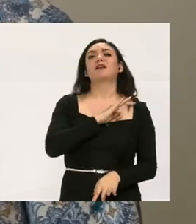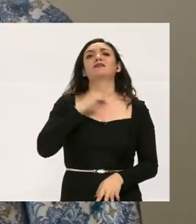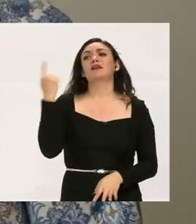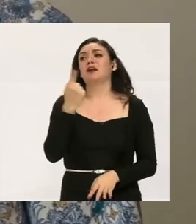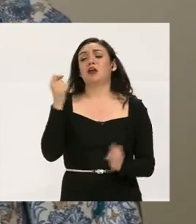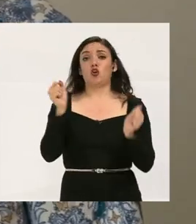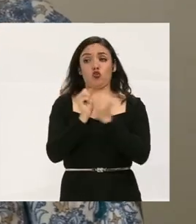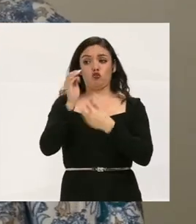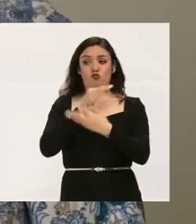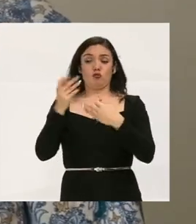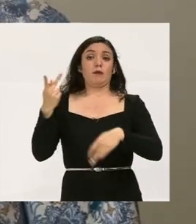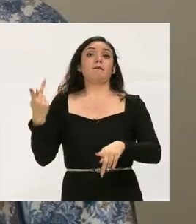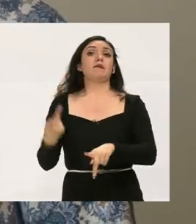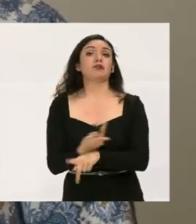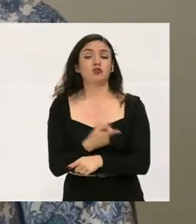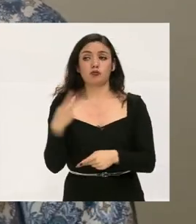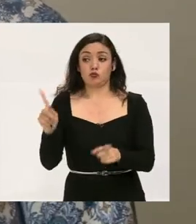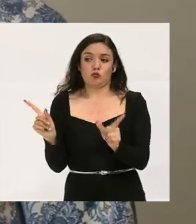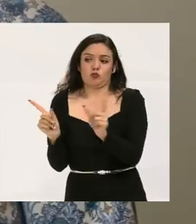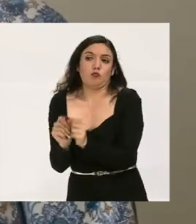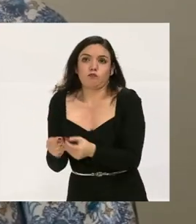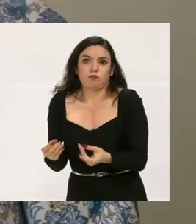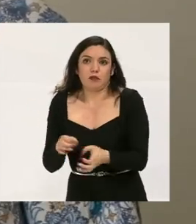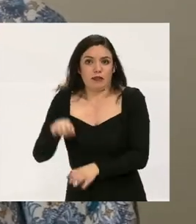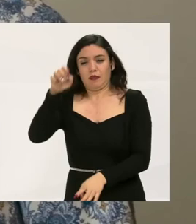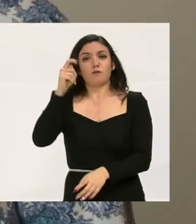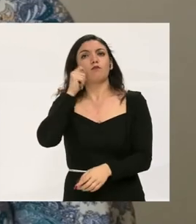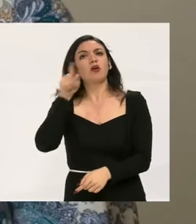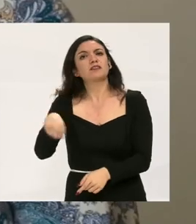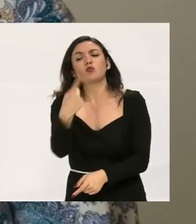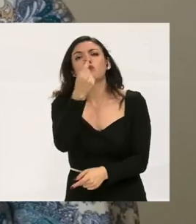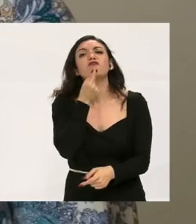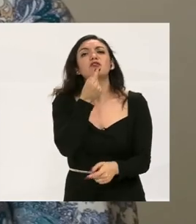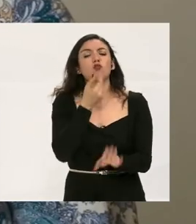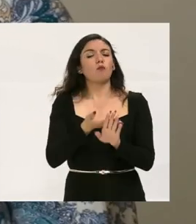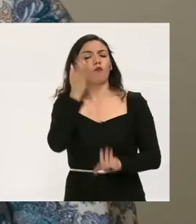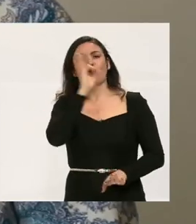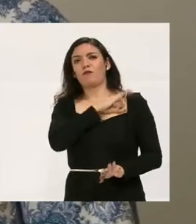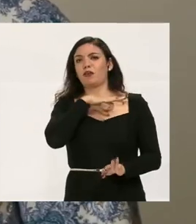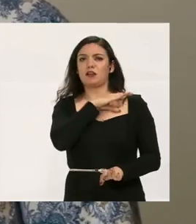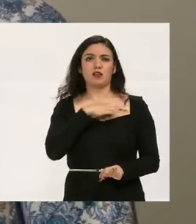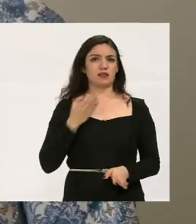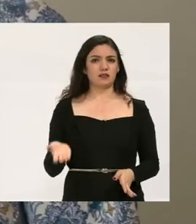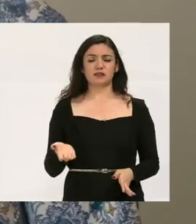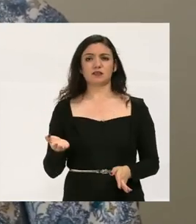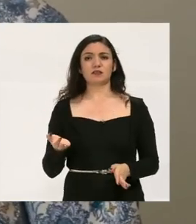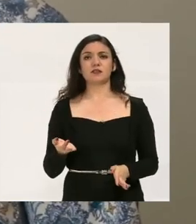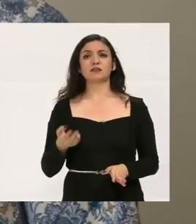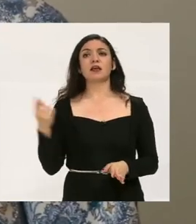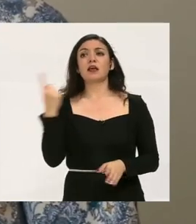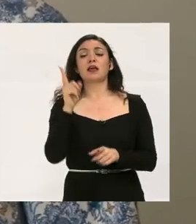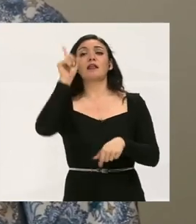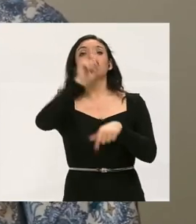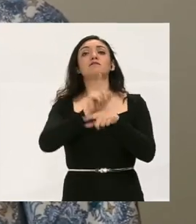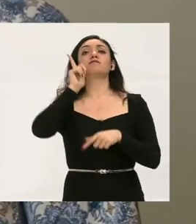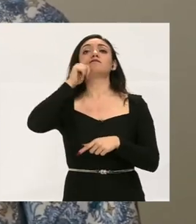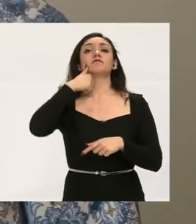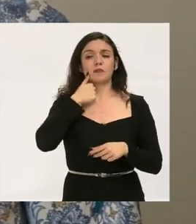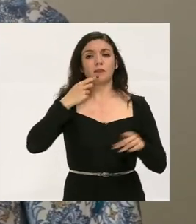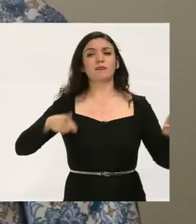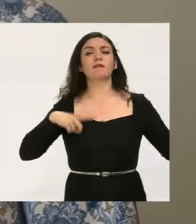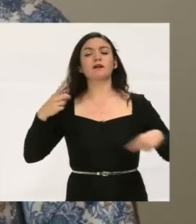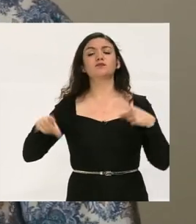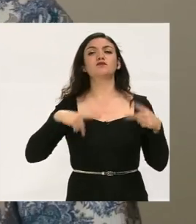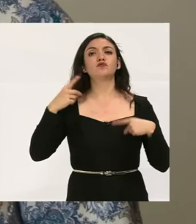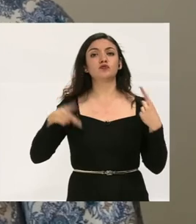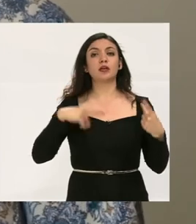que con todo lo que haya pasado en su corta edad o sea que ellos sean unos niños felices el día de